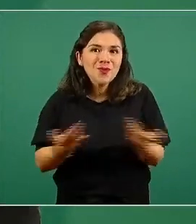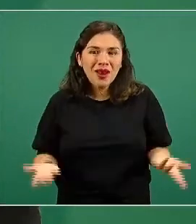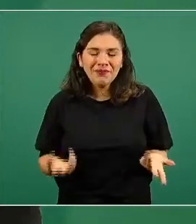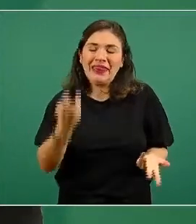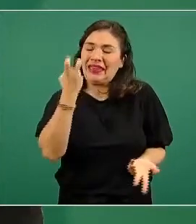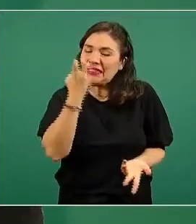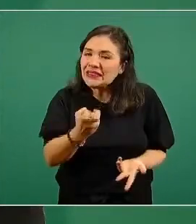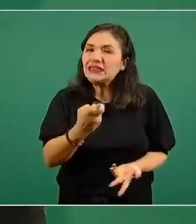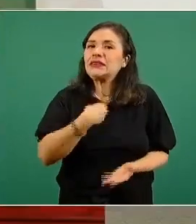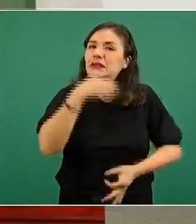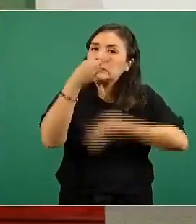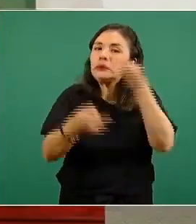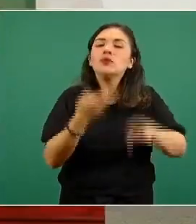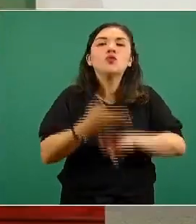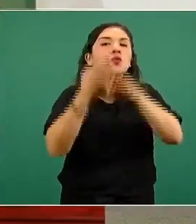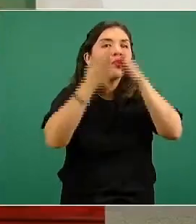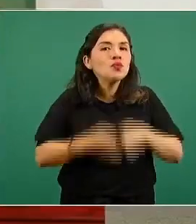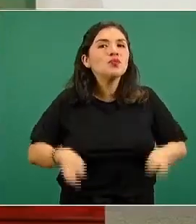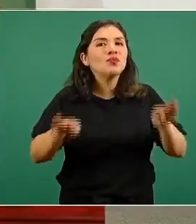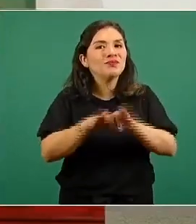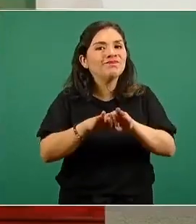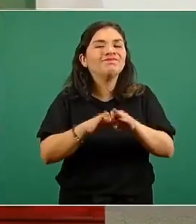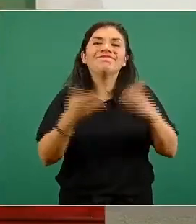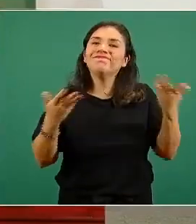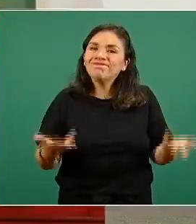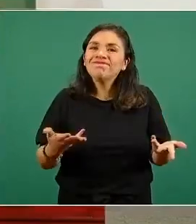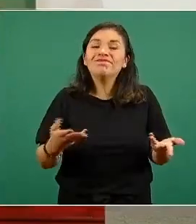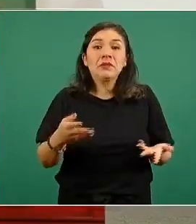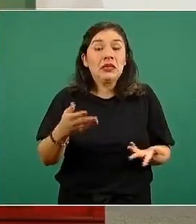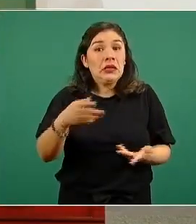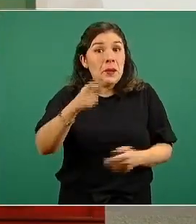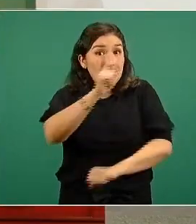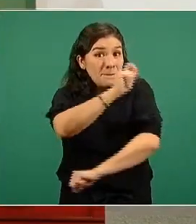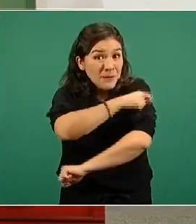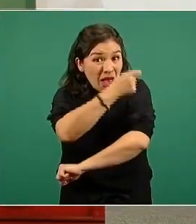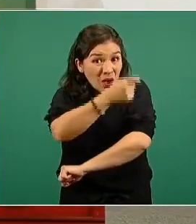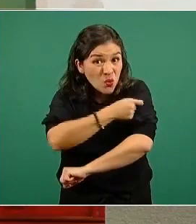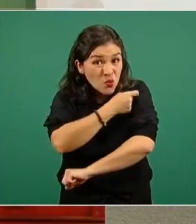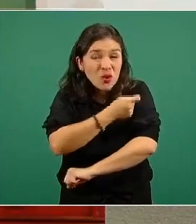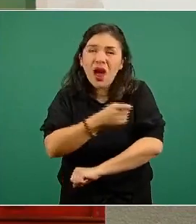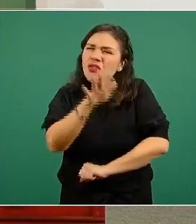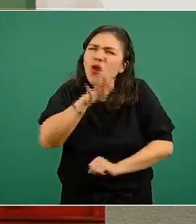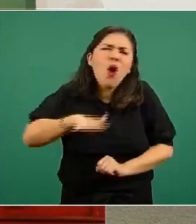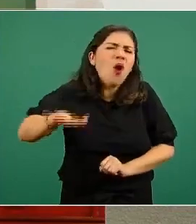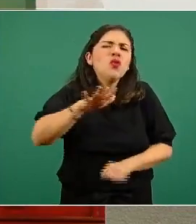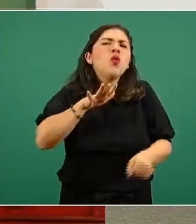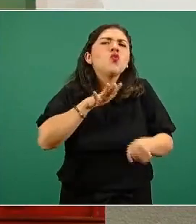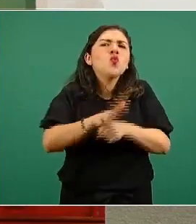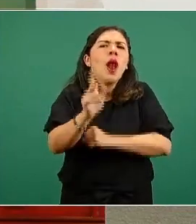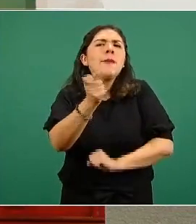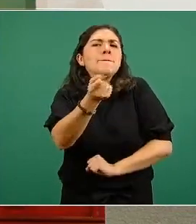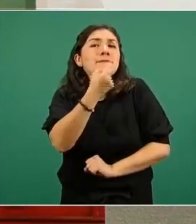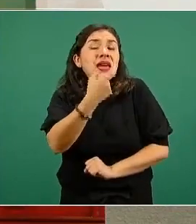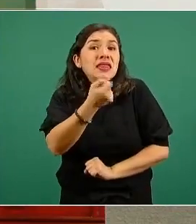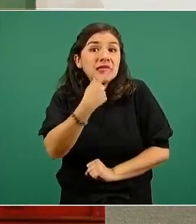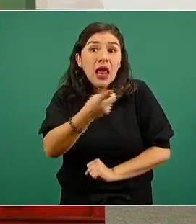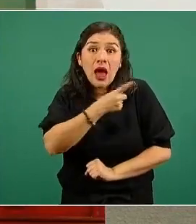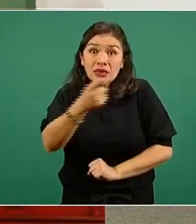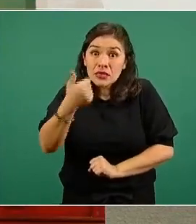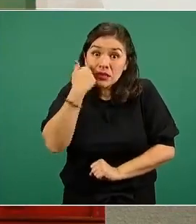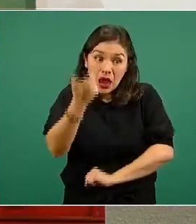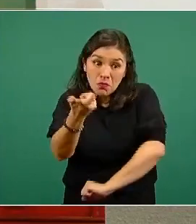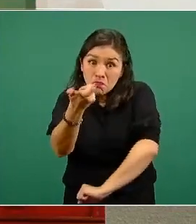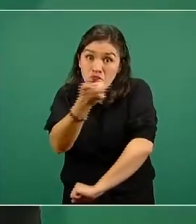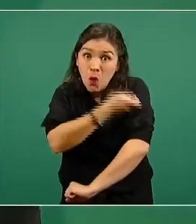por eso tan importante que las vacunas y en general cualquier medicamento que se aplique